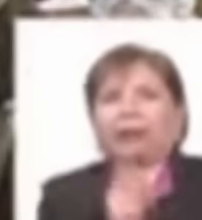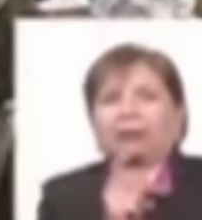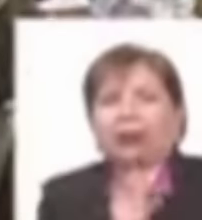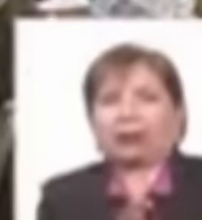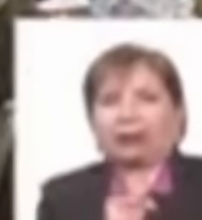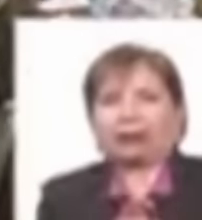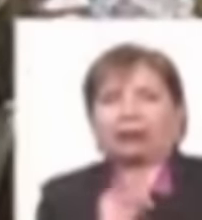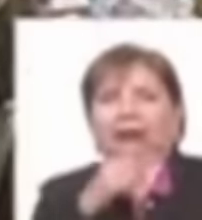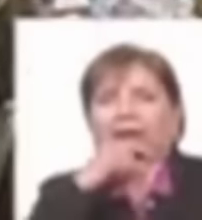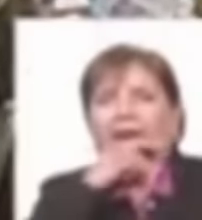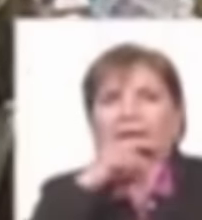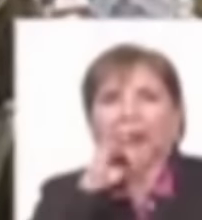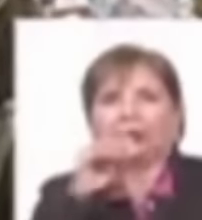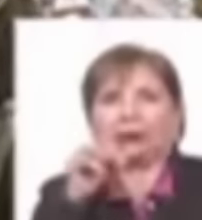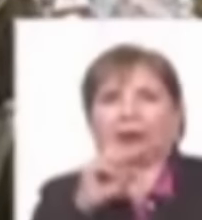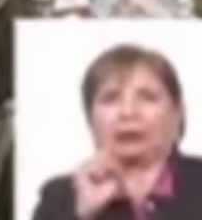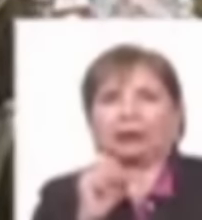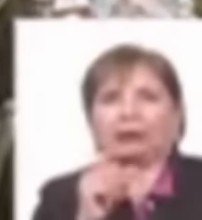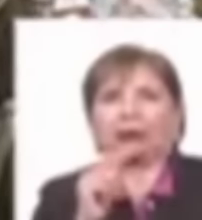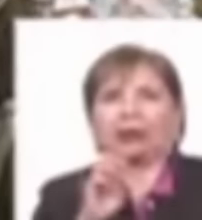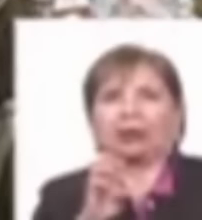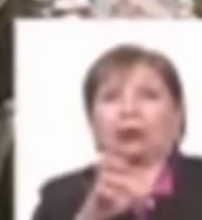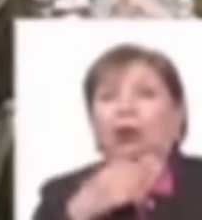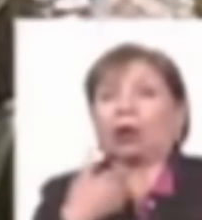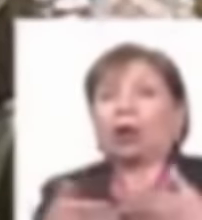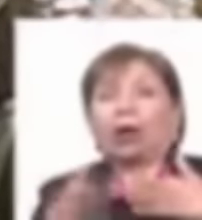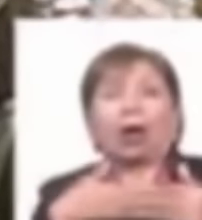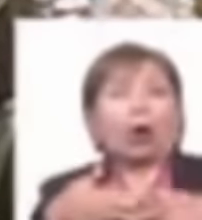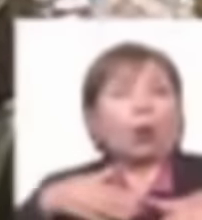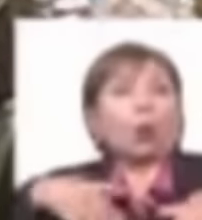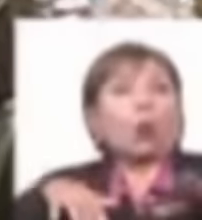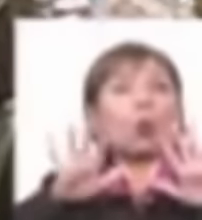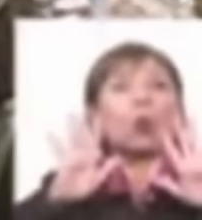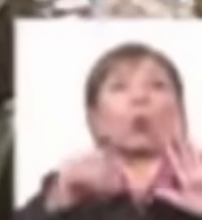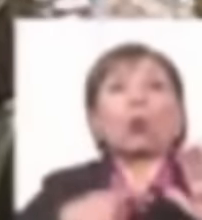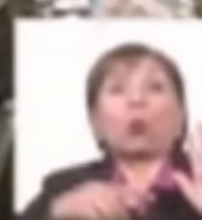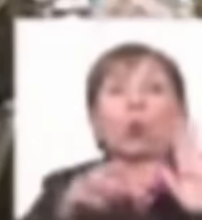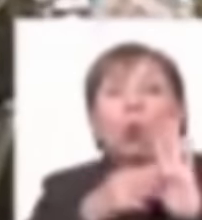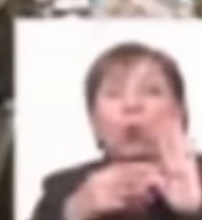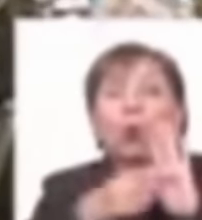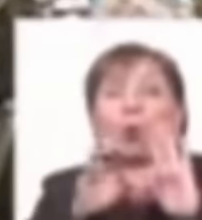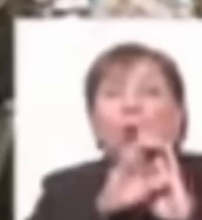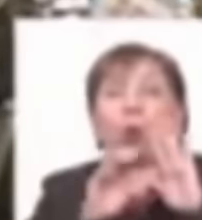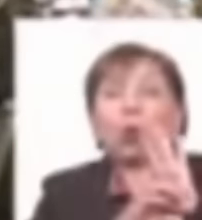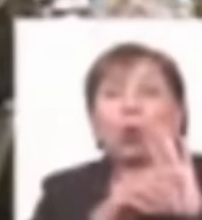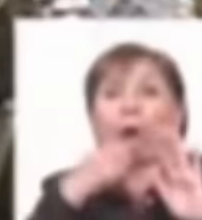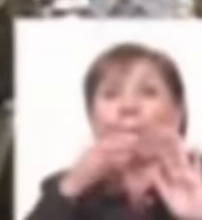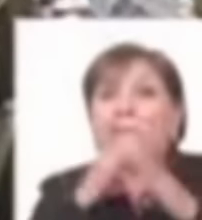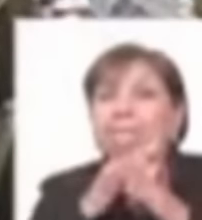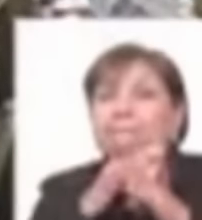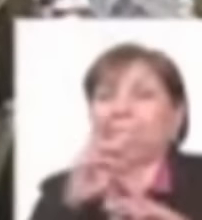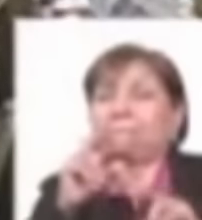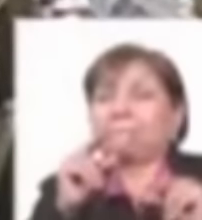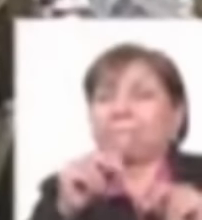permanencia de la señora Inés Tello de Gnecco, aun cuando la propia Constitución finalmente impedía